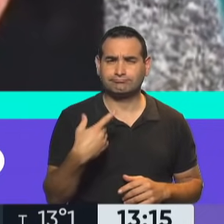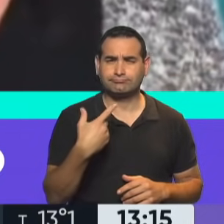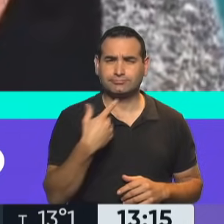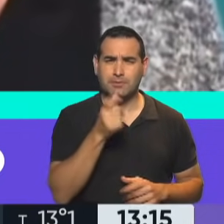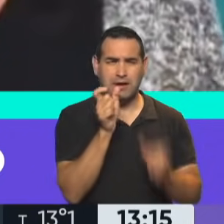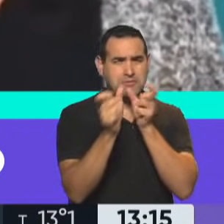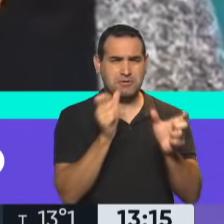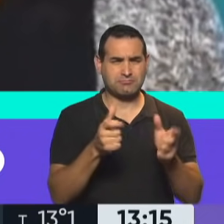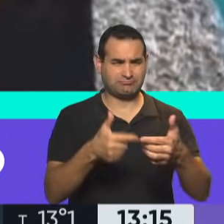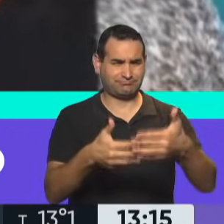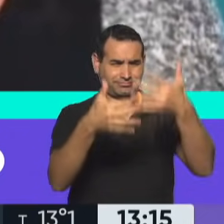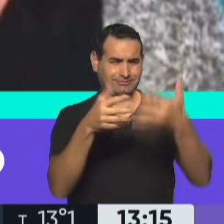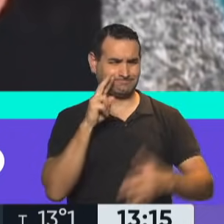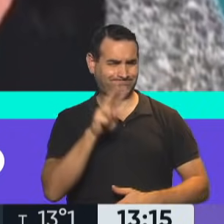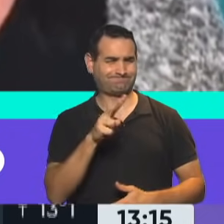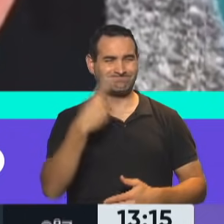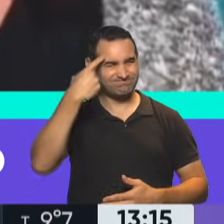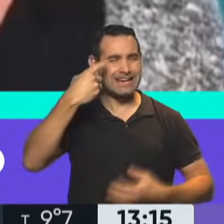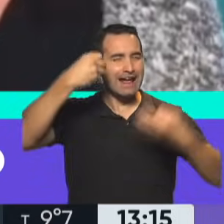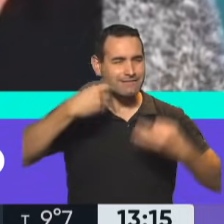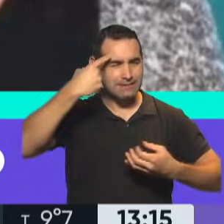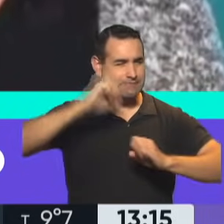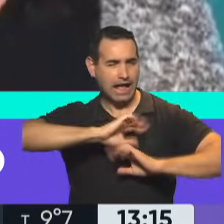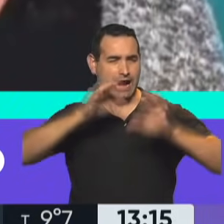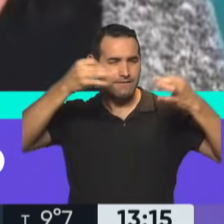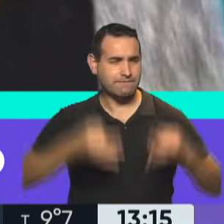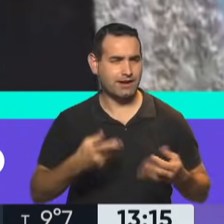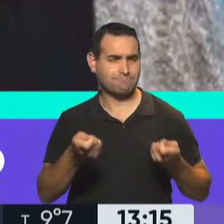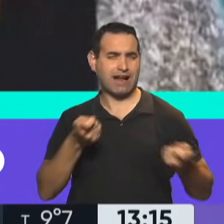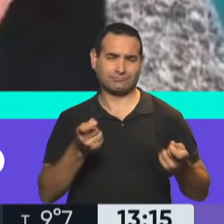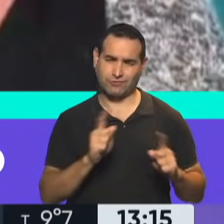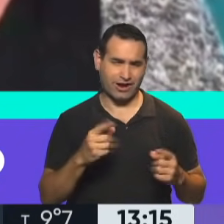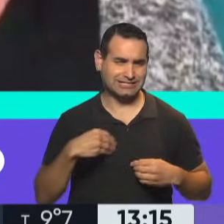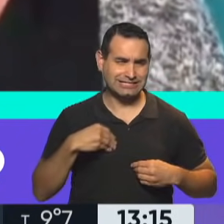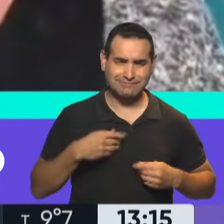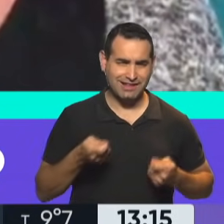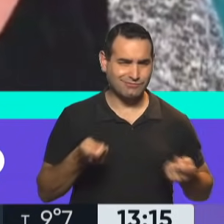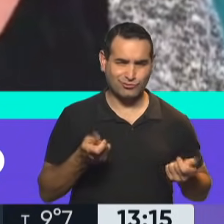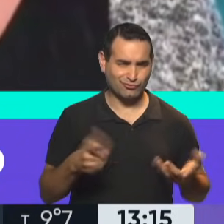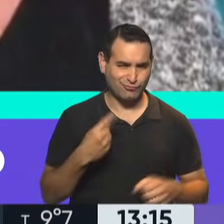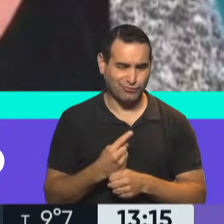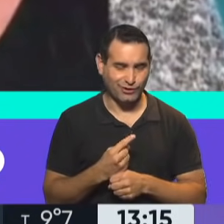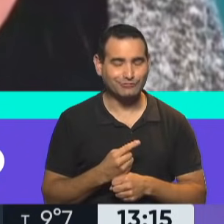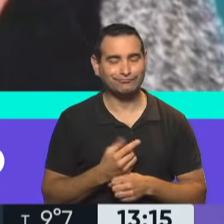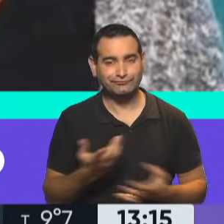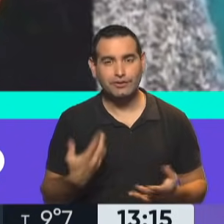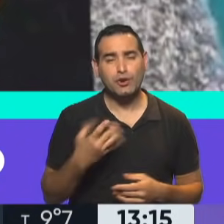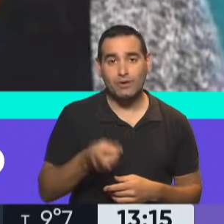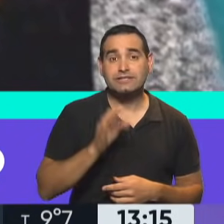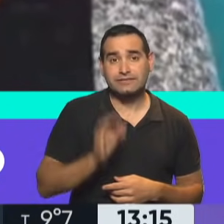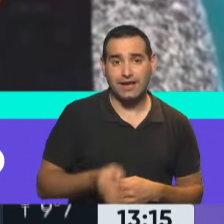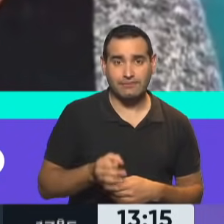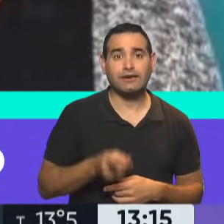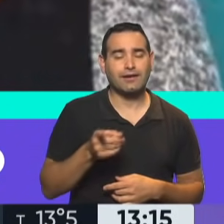se nota claramente que no está como con pleno dominio de todo lo que quiere decir. Sí sabemos que hay un estado